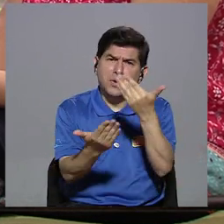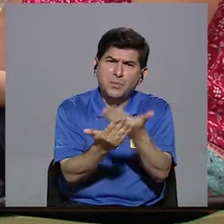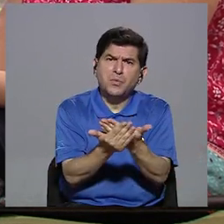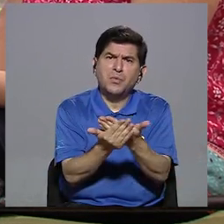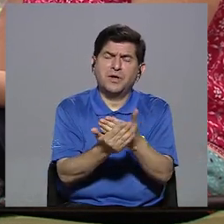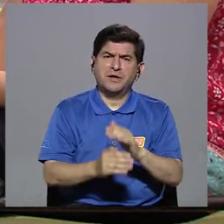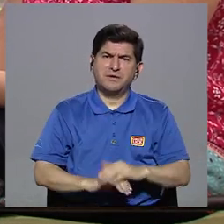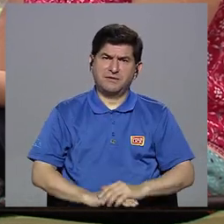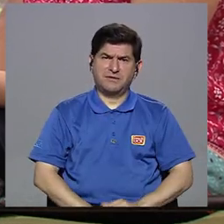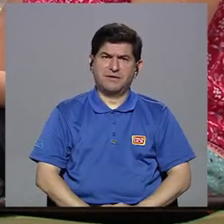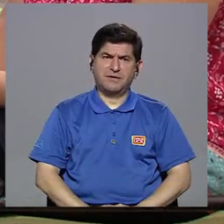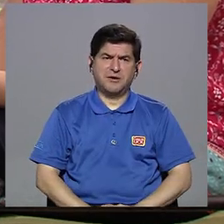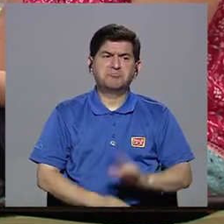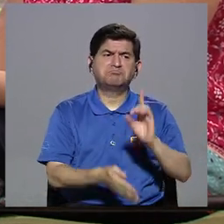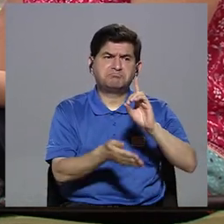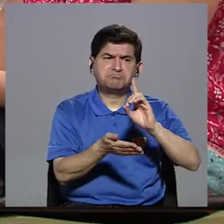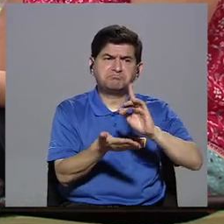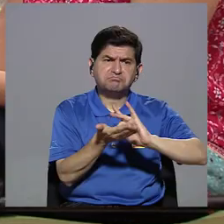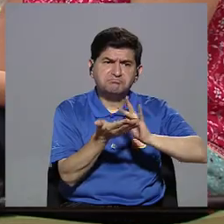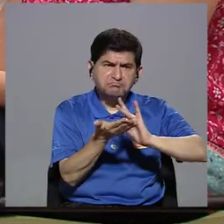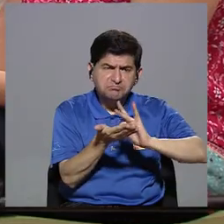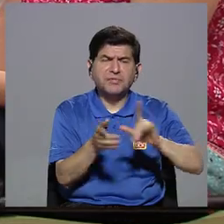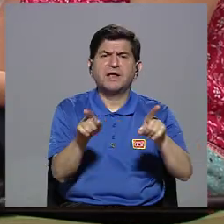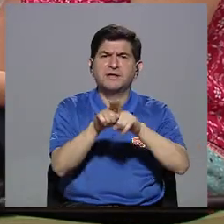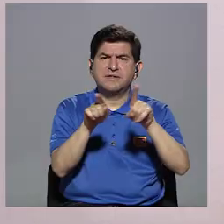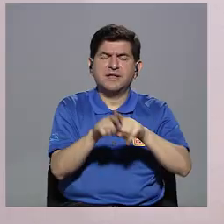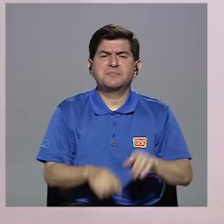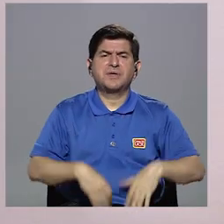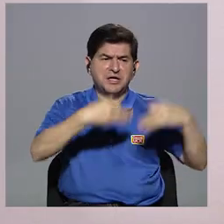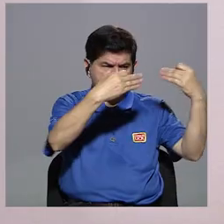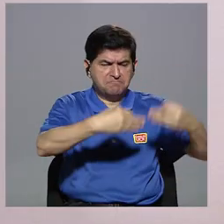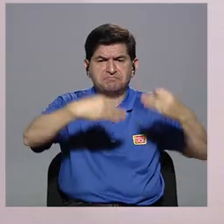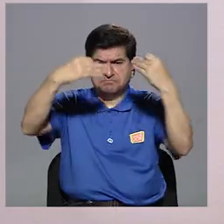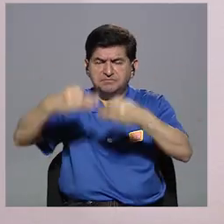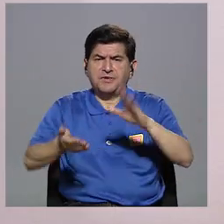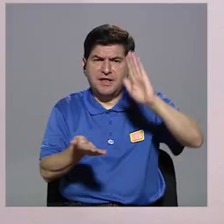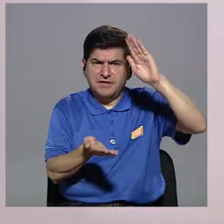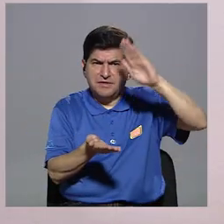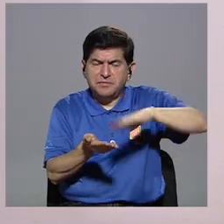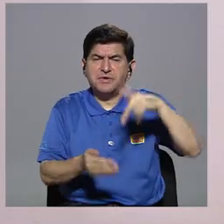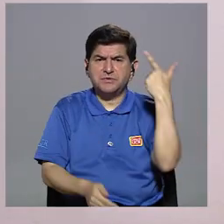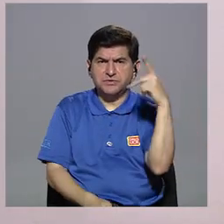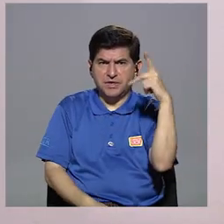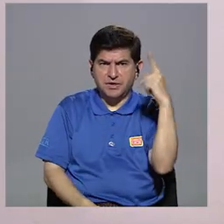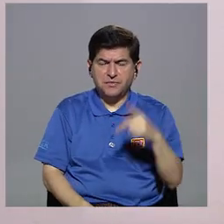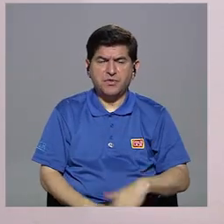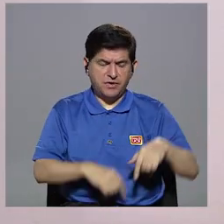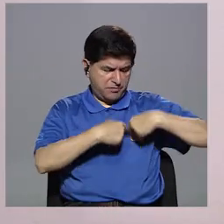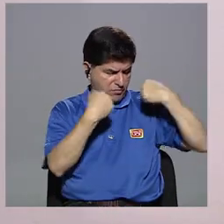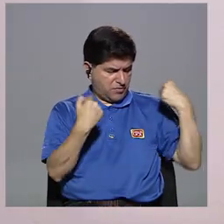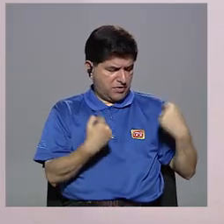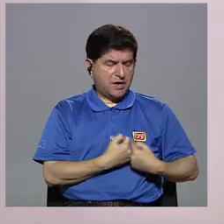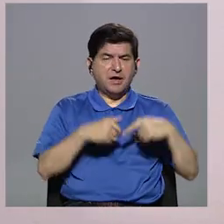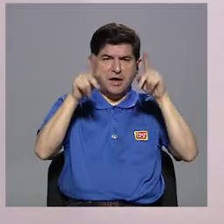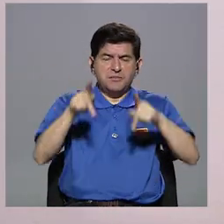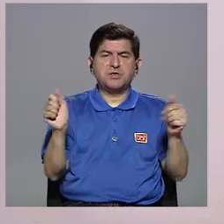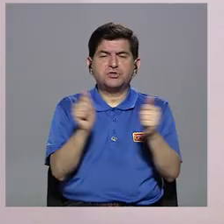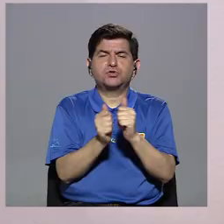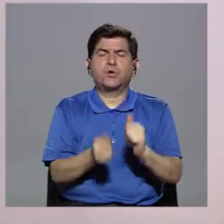buenas y buenos medicamentos y buenas medidas para reducir el riesgo y